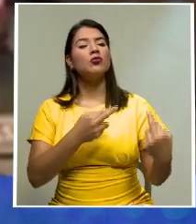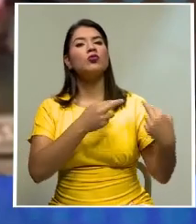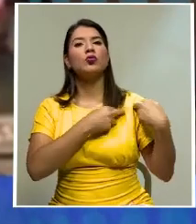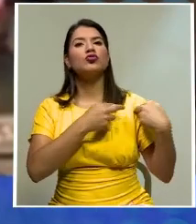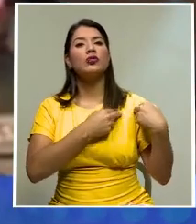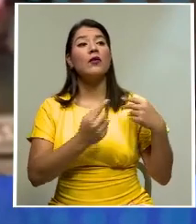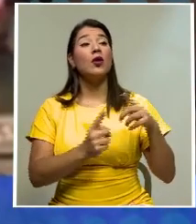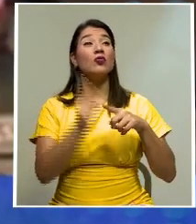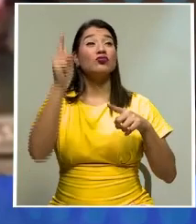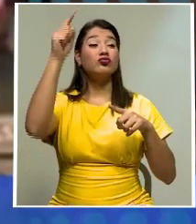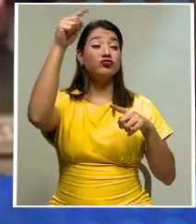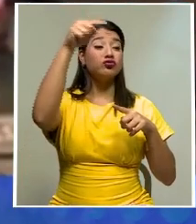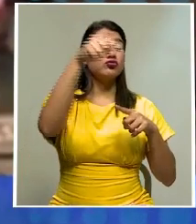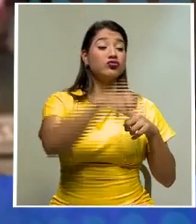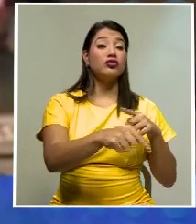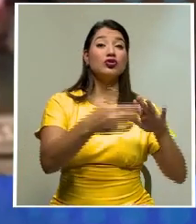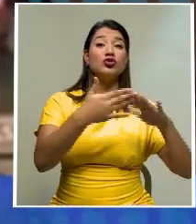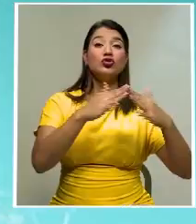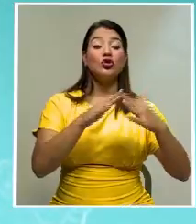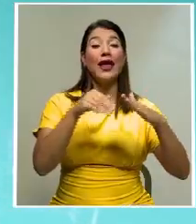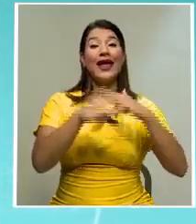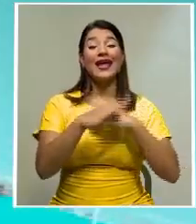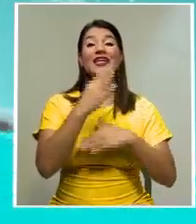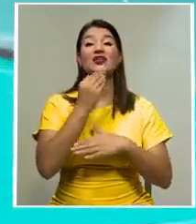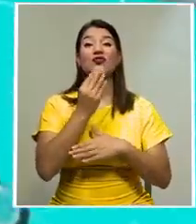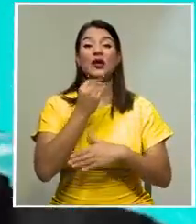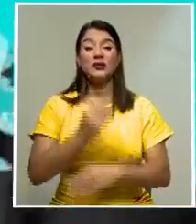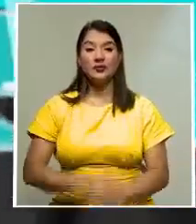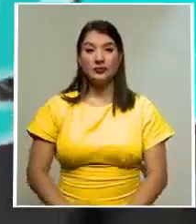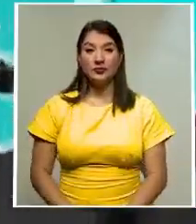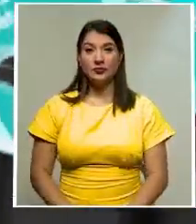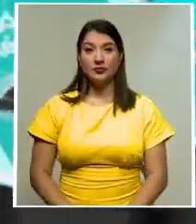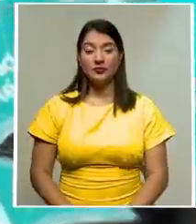a la ciudad de Eilat, en Israel.